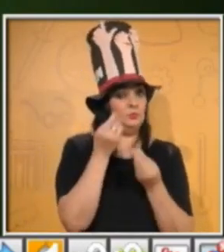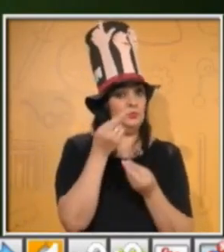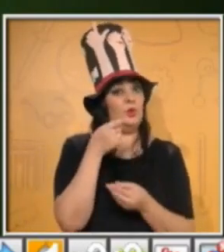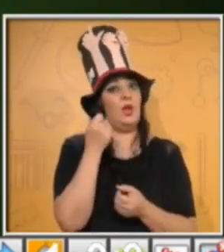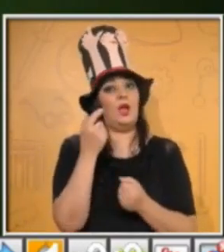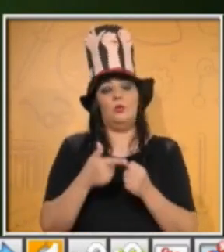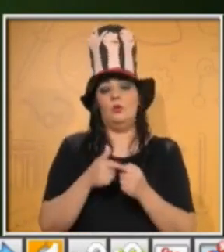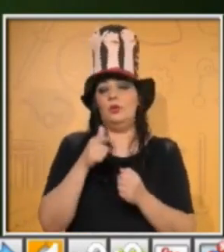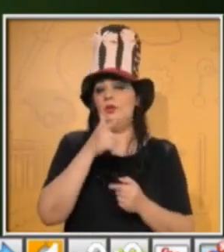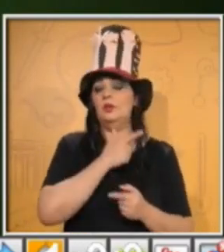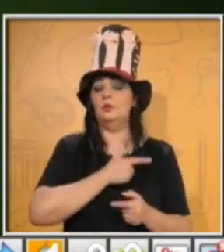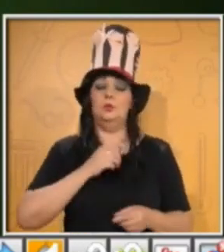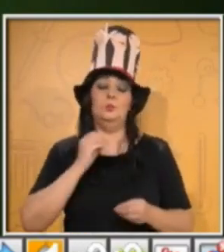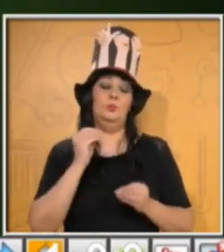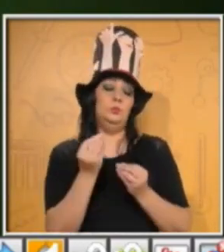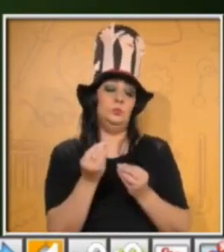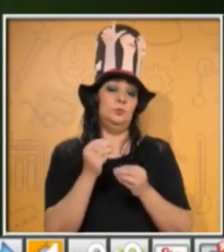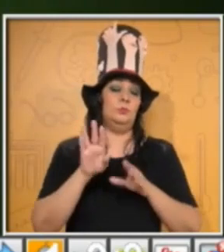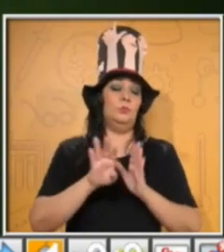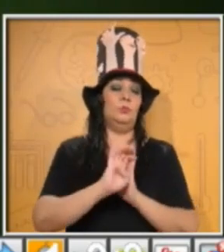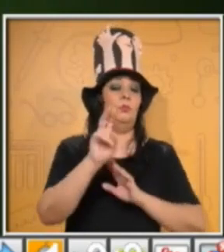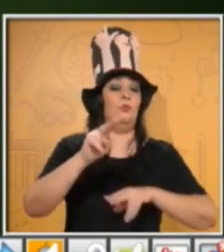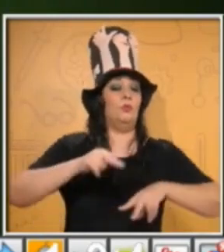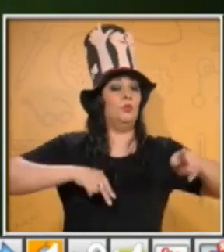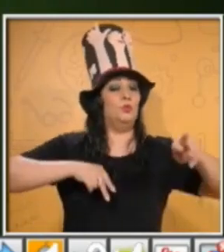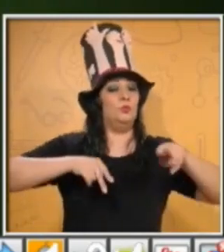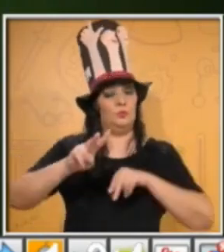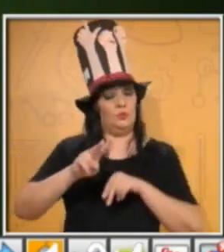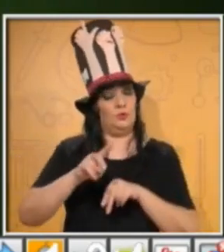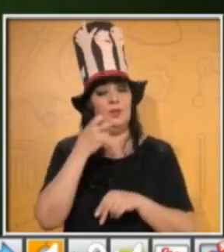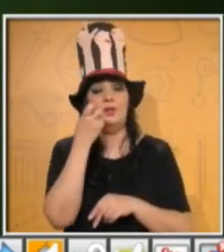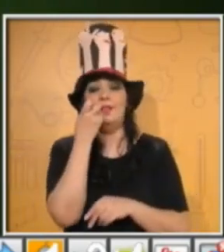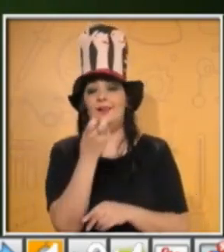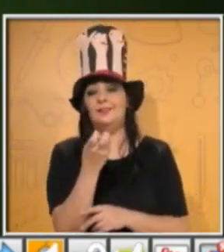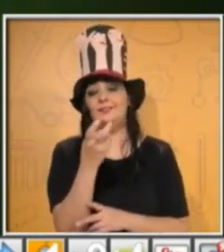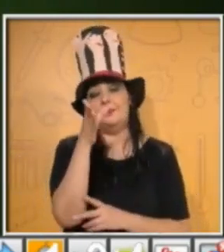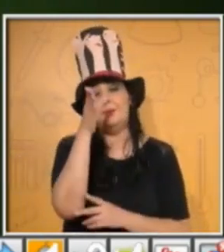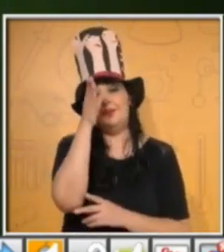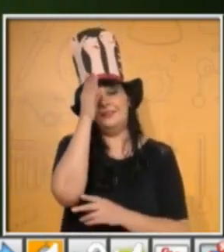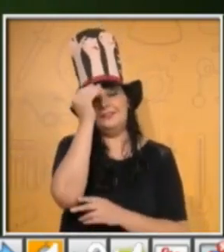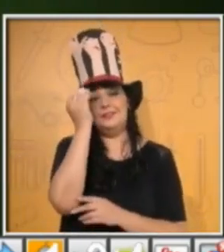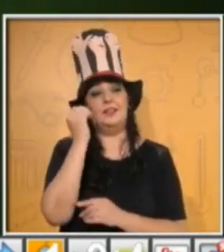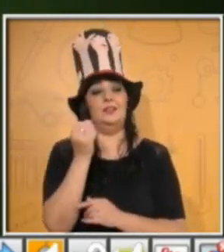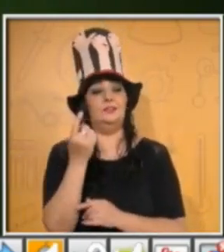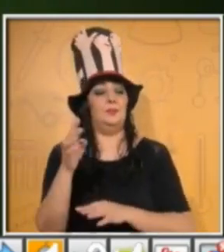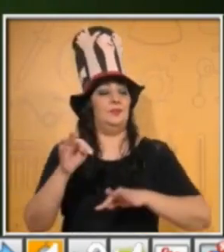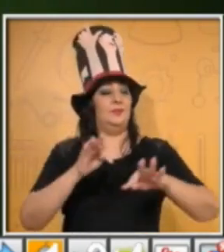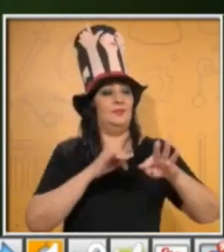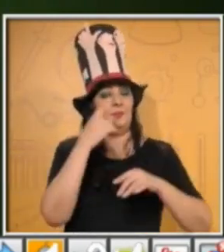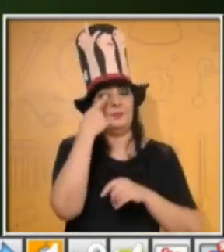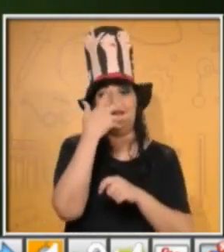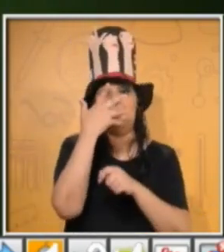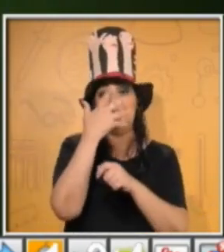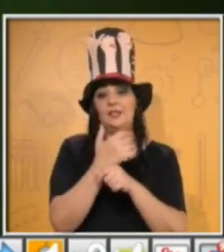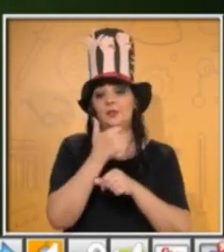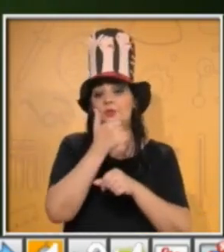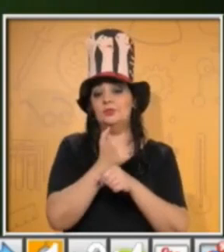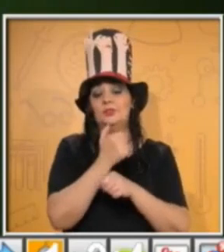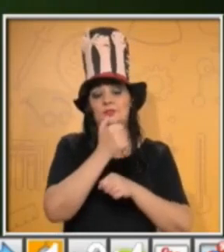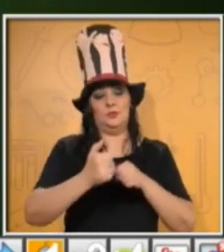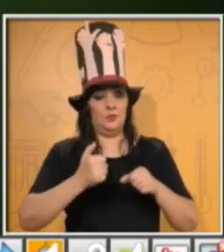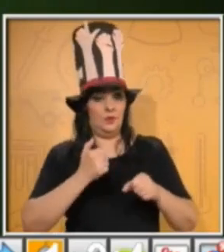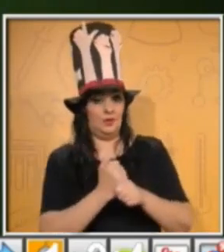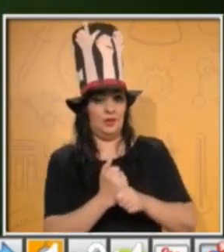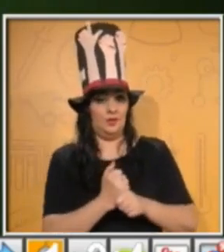mucho, que es el fútbol. Recuerda que este aprendizaje esperado se va a estar trabajando para quinto y sexto de primaria.